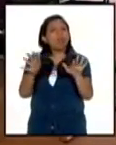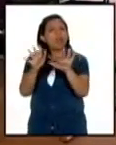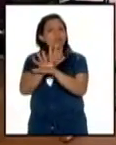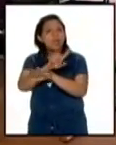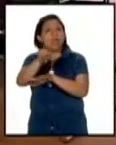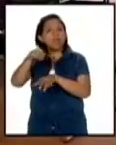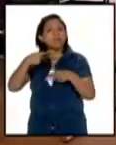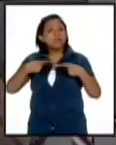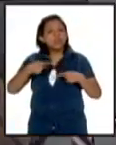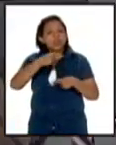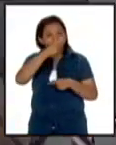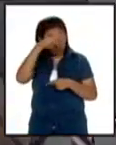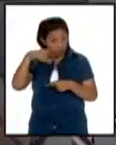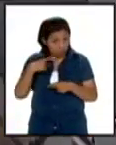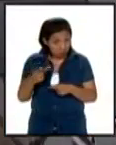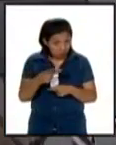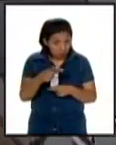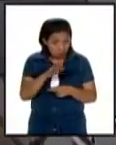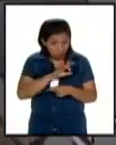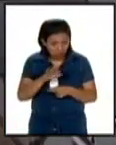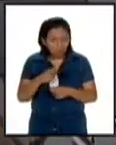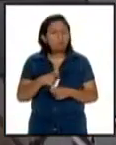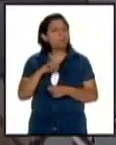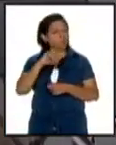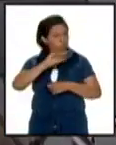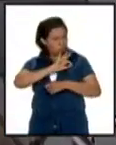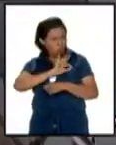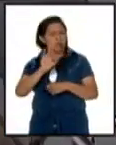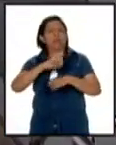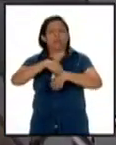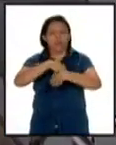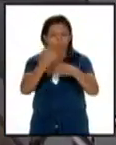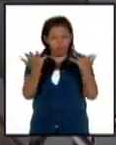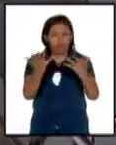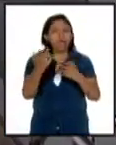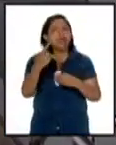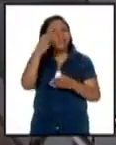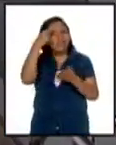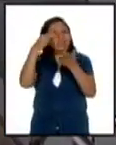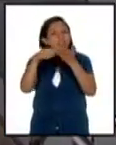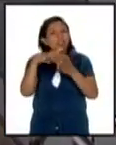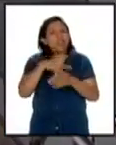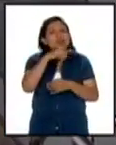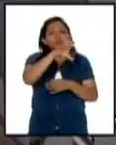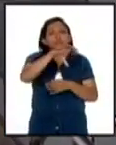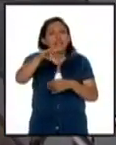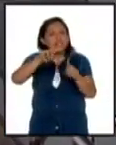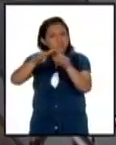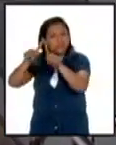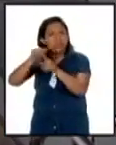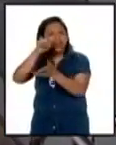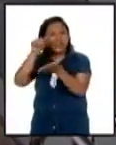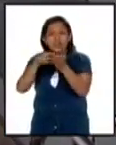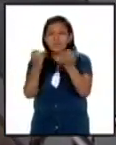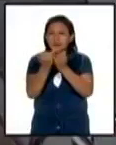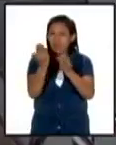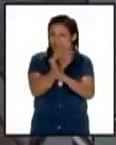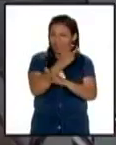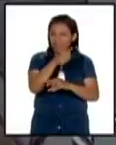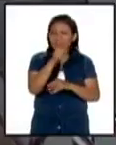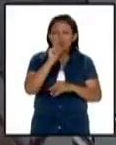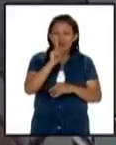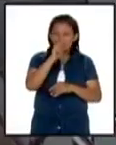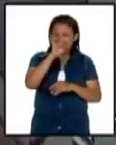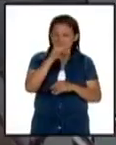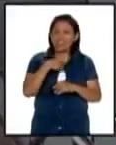adultas mayores? ¿Es posible? Claro que se puede. Y creo que existen muchos espacios como el que acabamos de ver con Pilar, que conozco